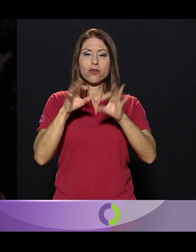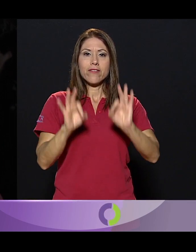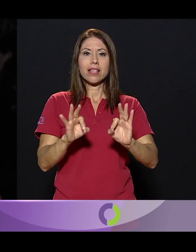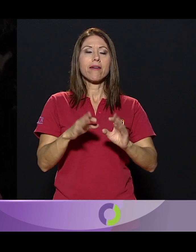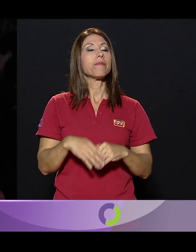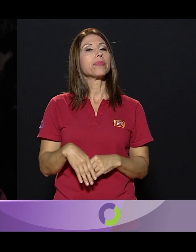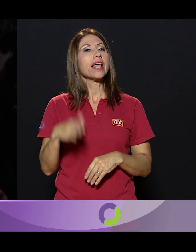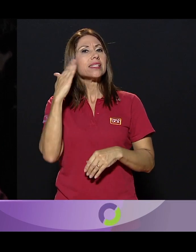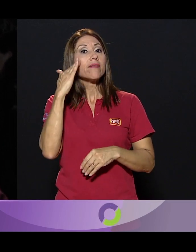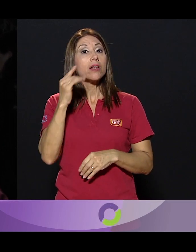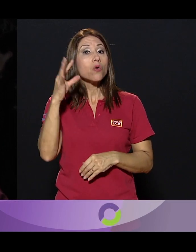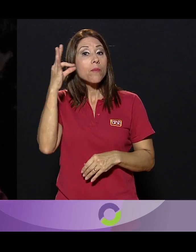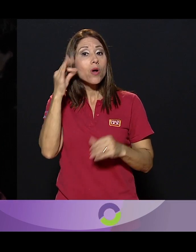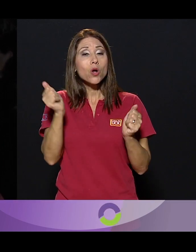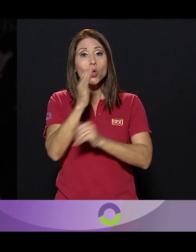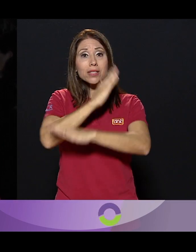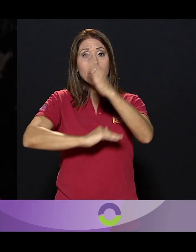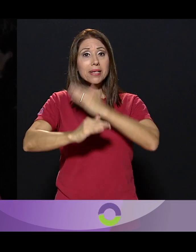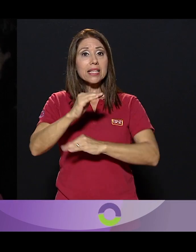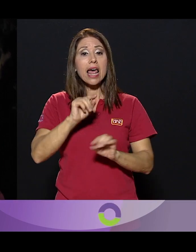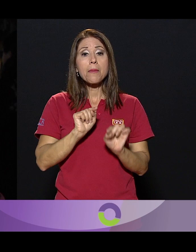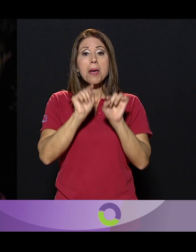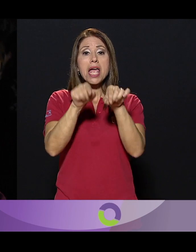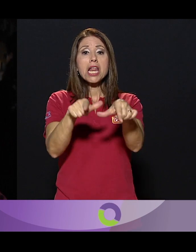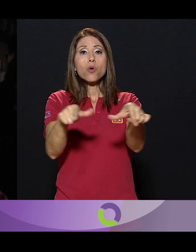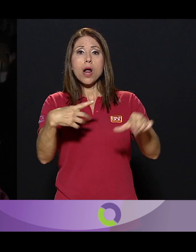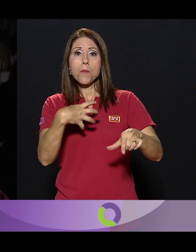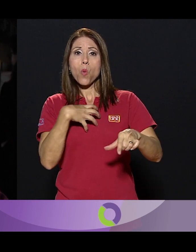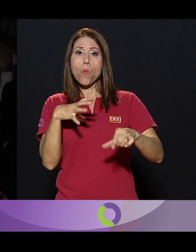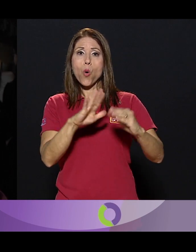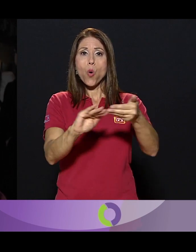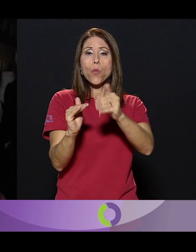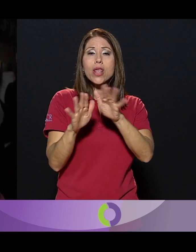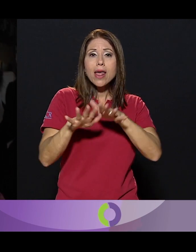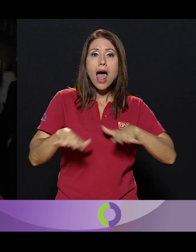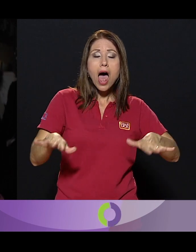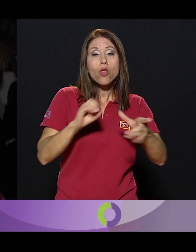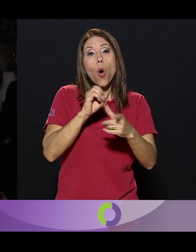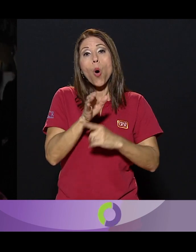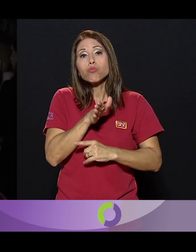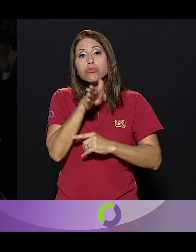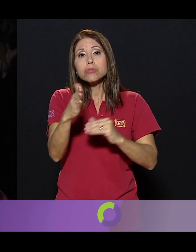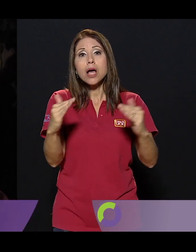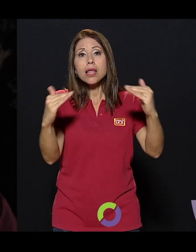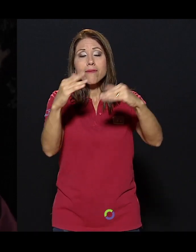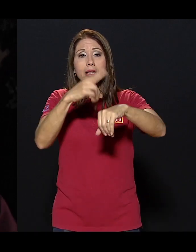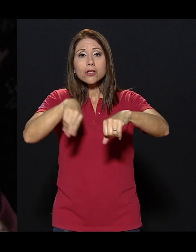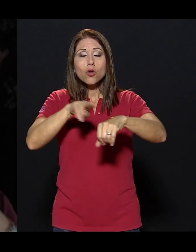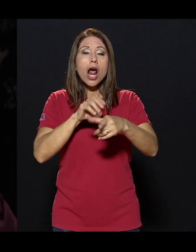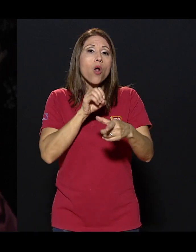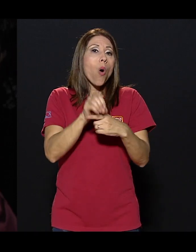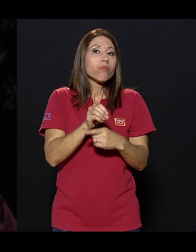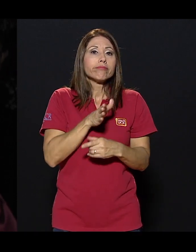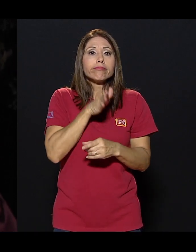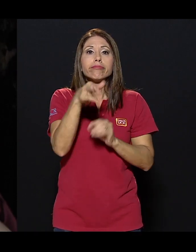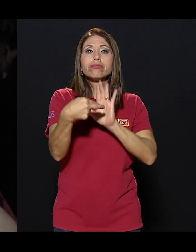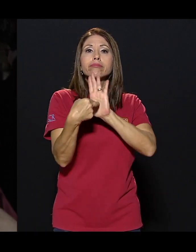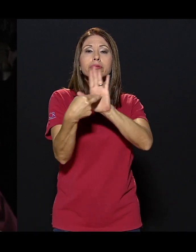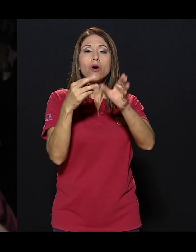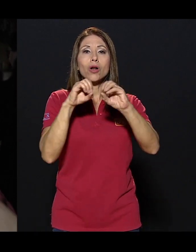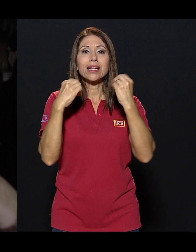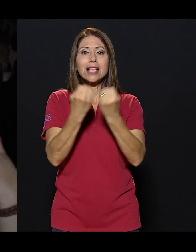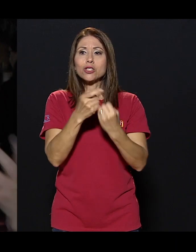con discapacidad se va a presentar en su espacio más local, en su espacio comunal, en su espacio a nivel nacional, en organizaciones, tenga